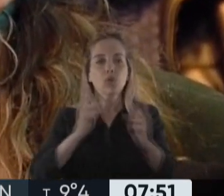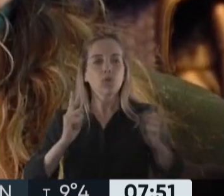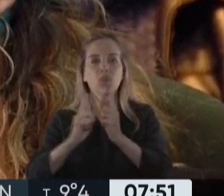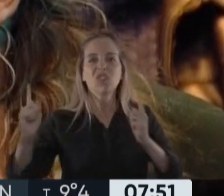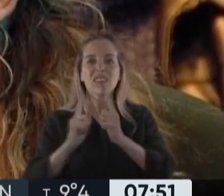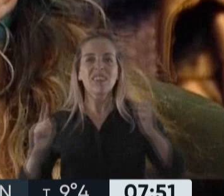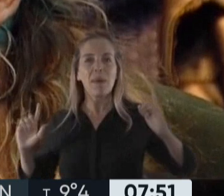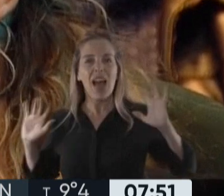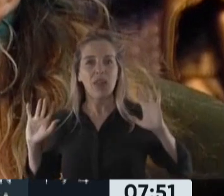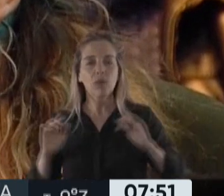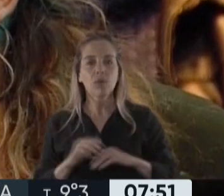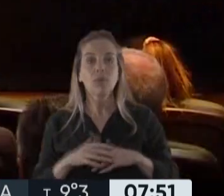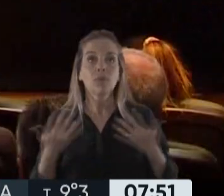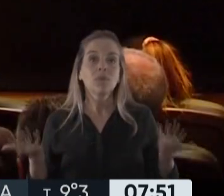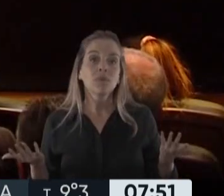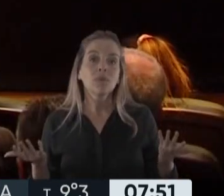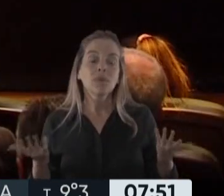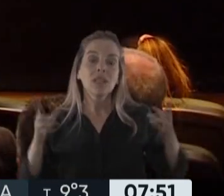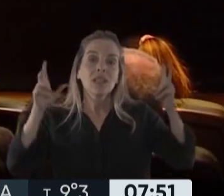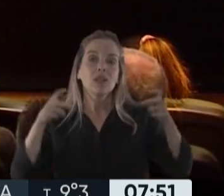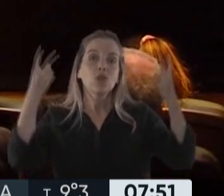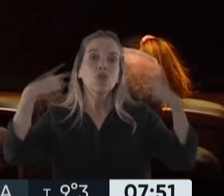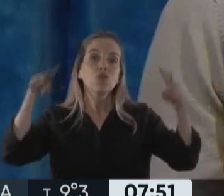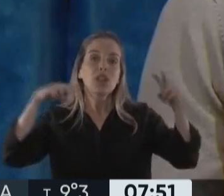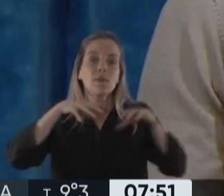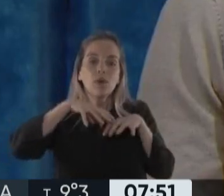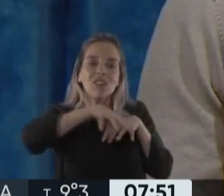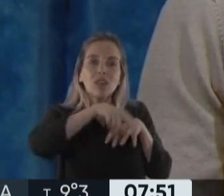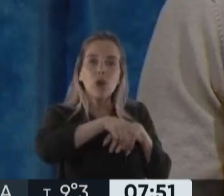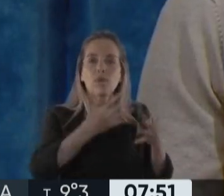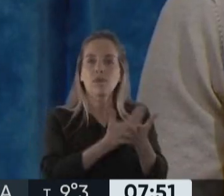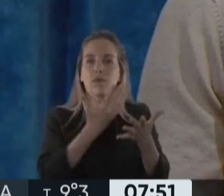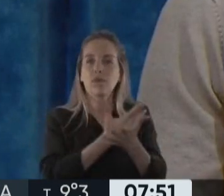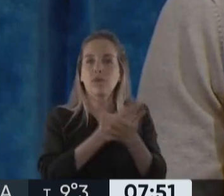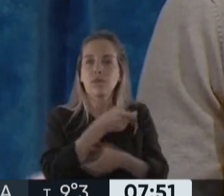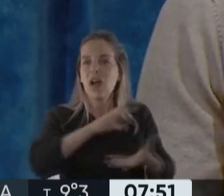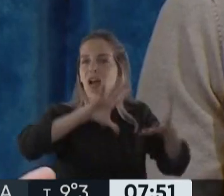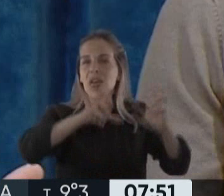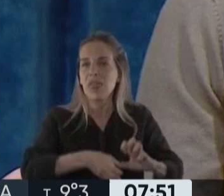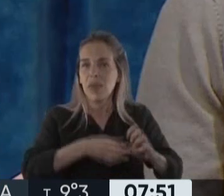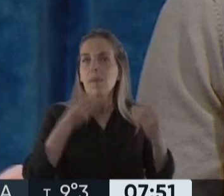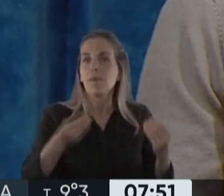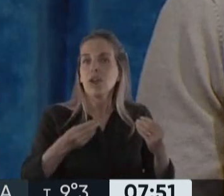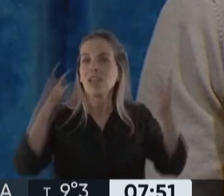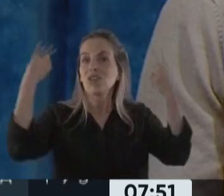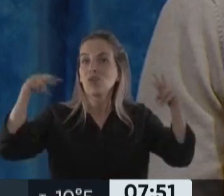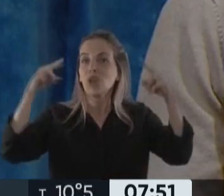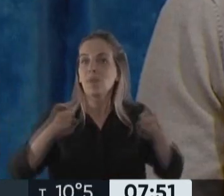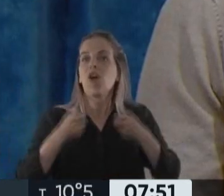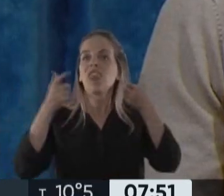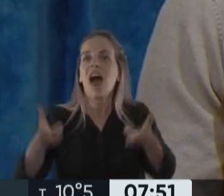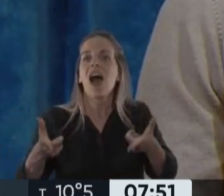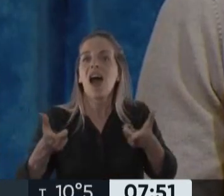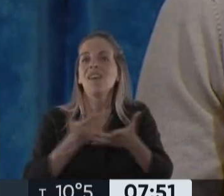tiene que haber sido el turismo el sector que más ha padecido porque si hay algo que vende el turismo de disfrute